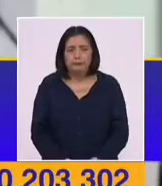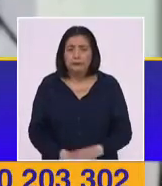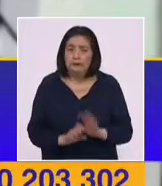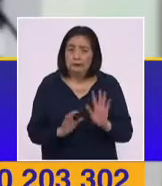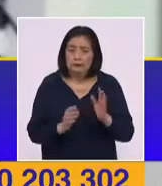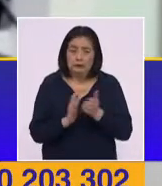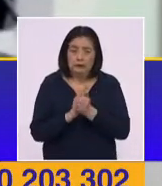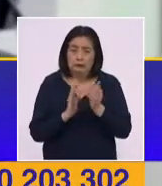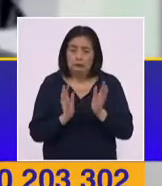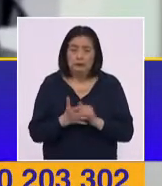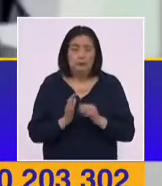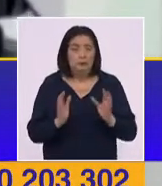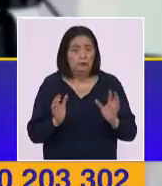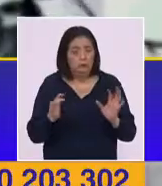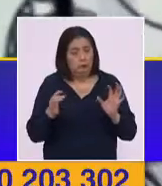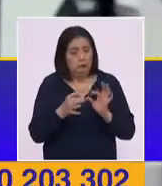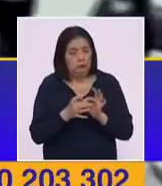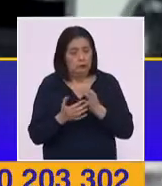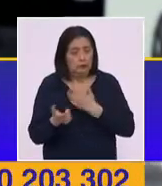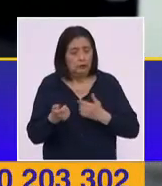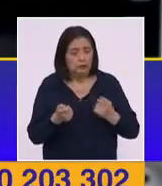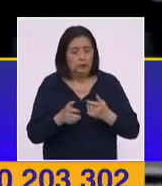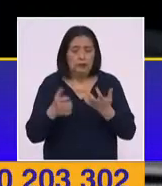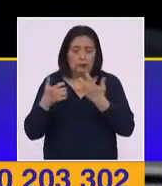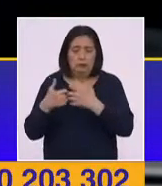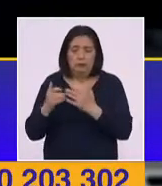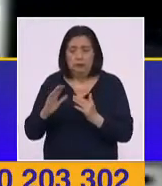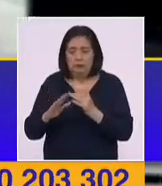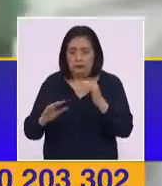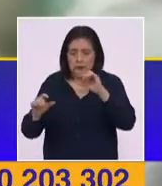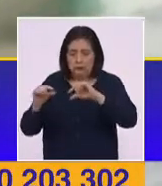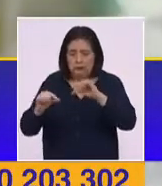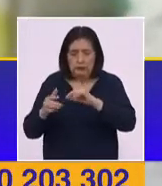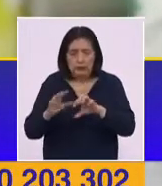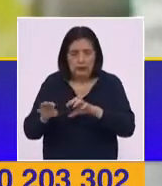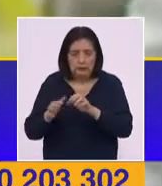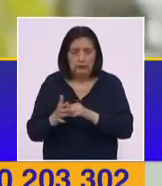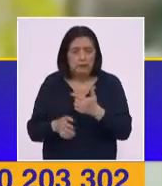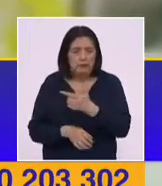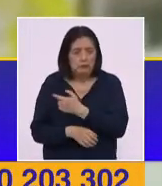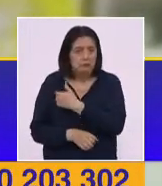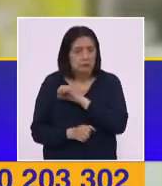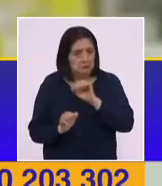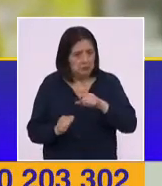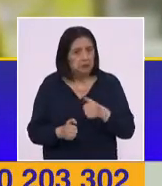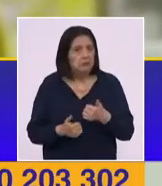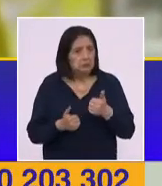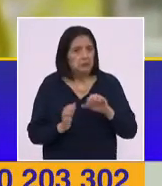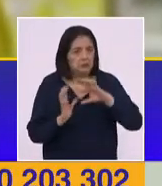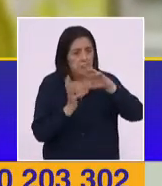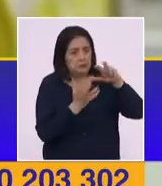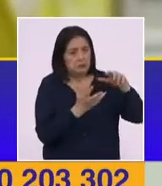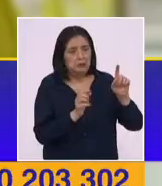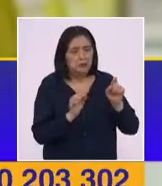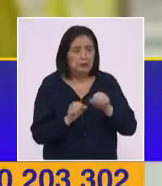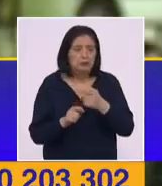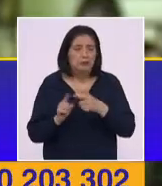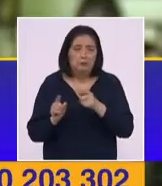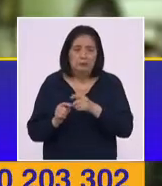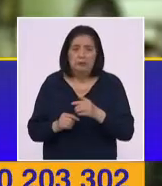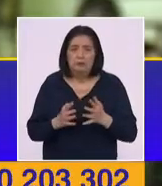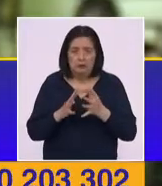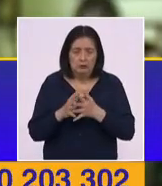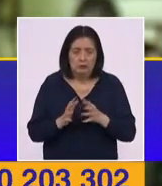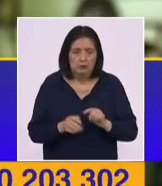Según expertos, una sociedad entre el gobierno y las empresas que elaboran las vacunas sería beneficioso para todo el planeta. Sin embargo,